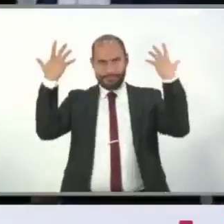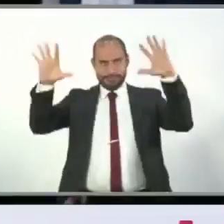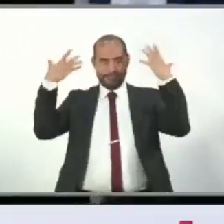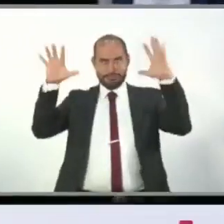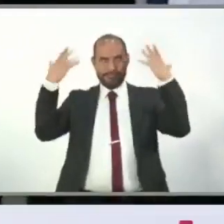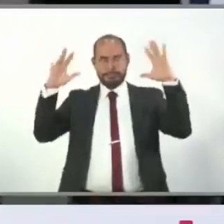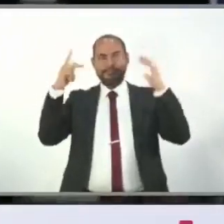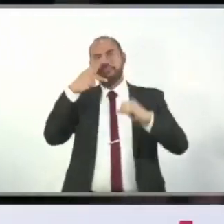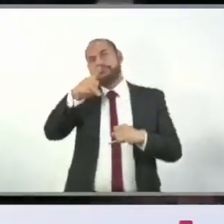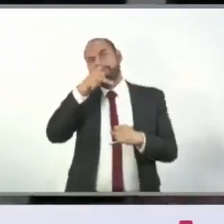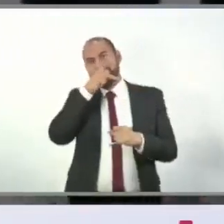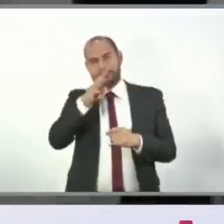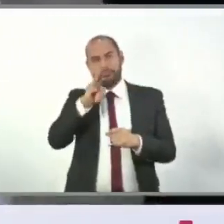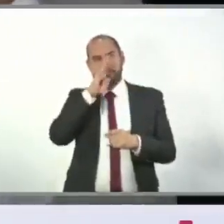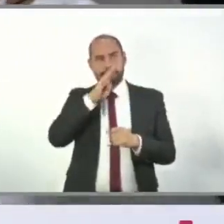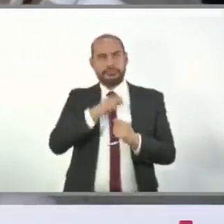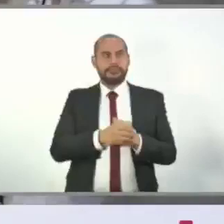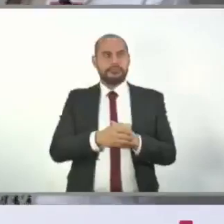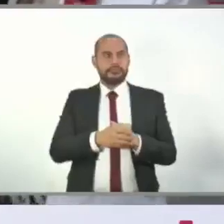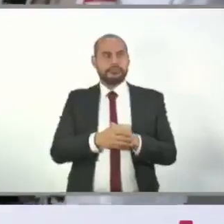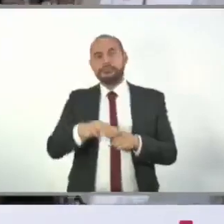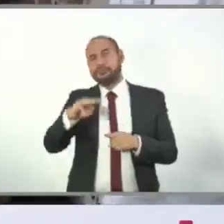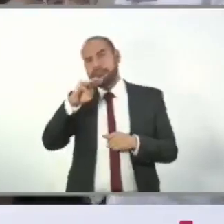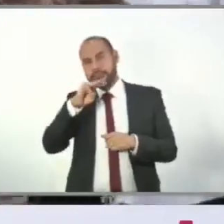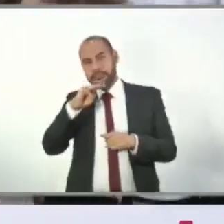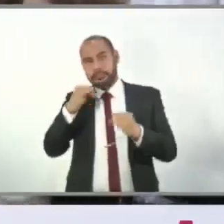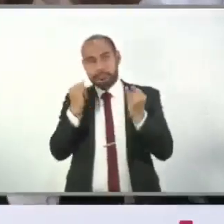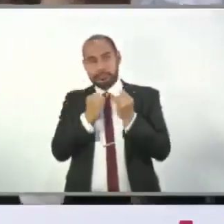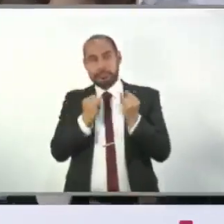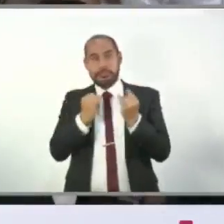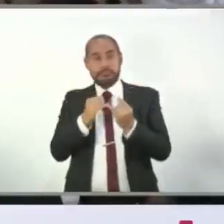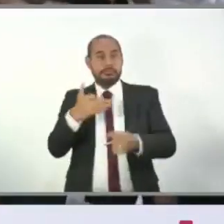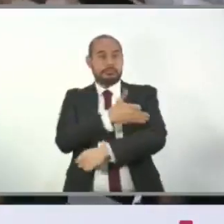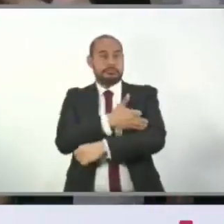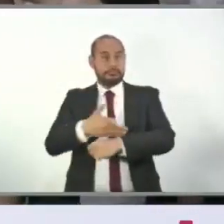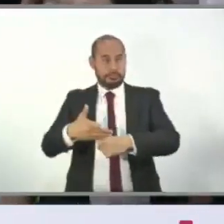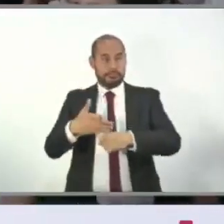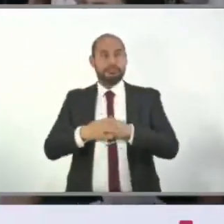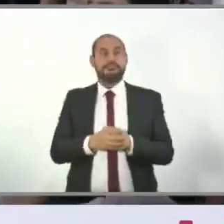a sus papás, mamás, familiares